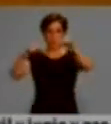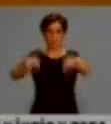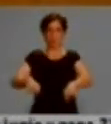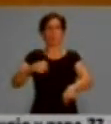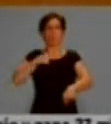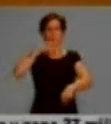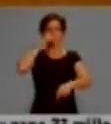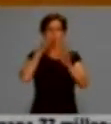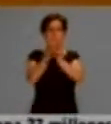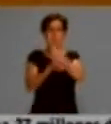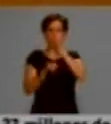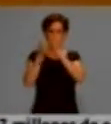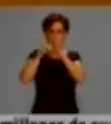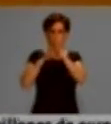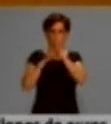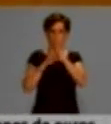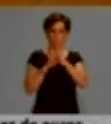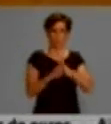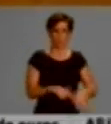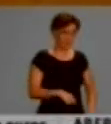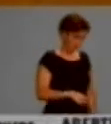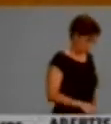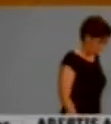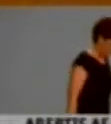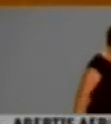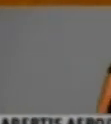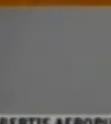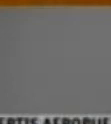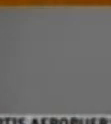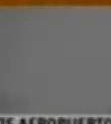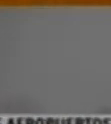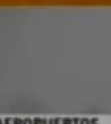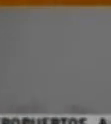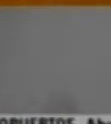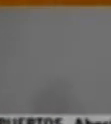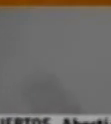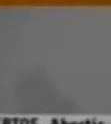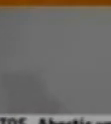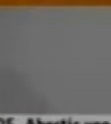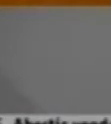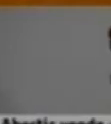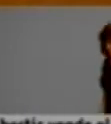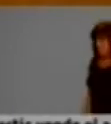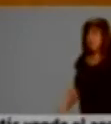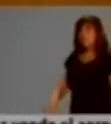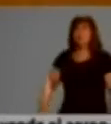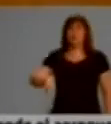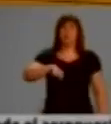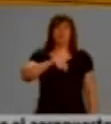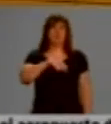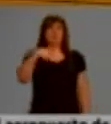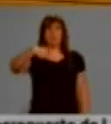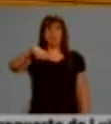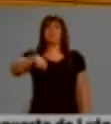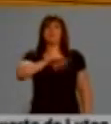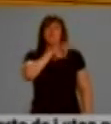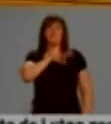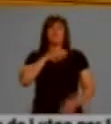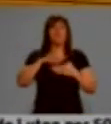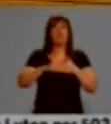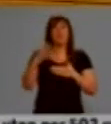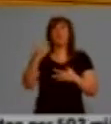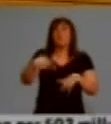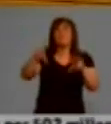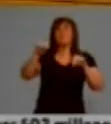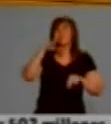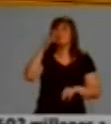rápidamente 5 de estos delitos. Sí. Señor Rubalcaba, tiene usted que terminar porque lleva más del doble del tiempo.